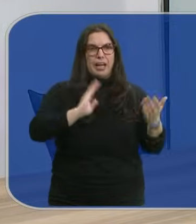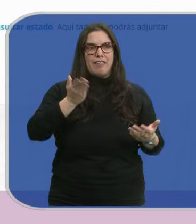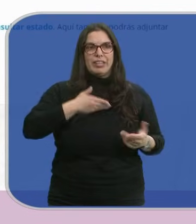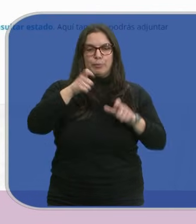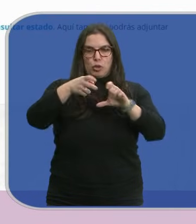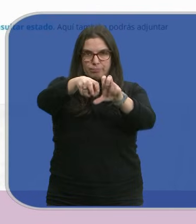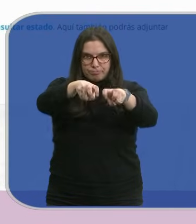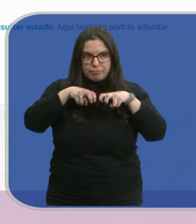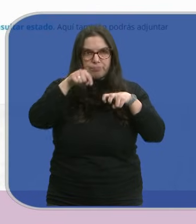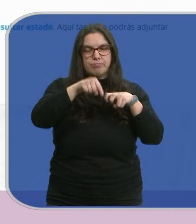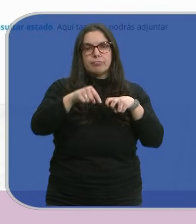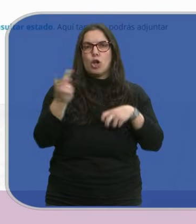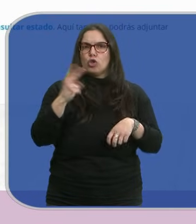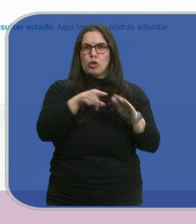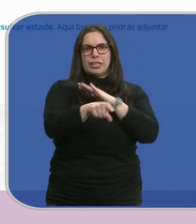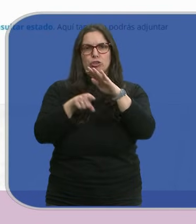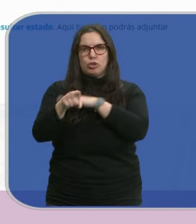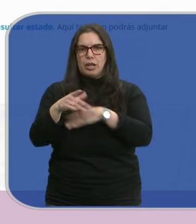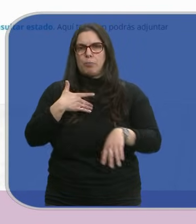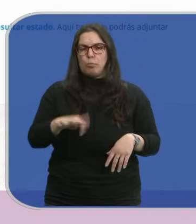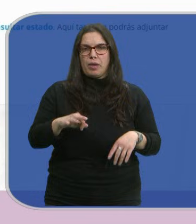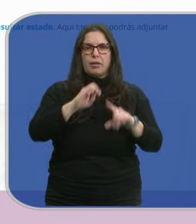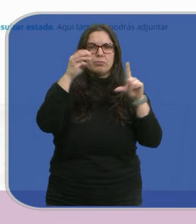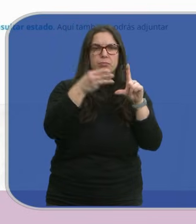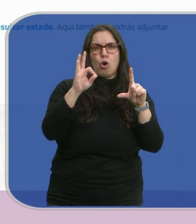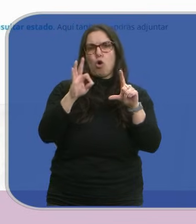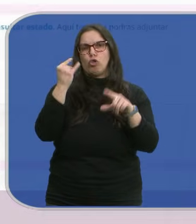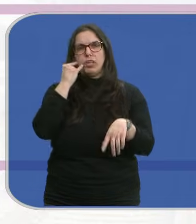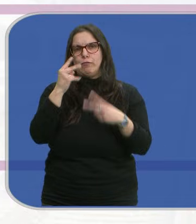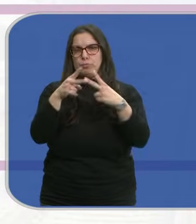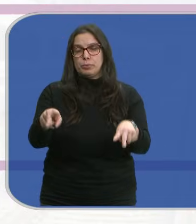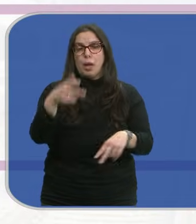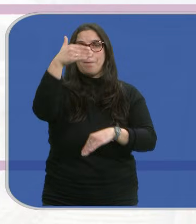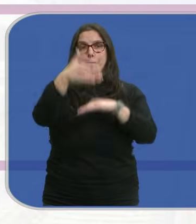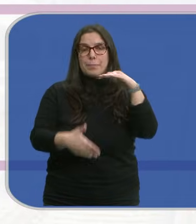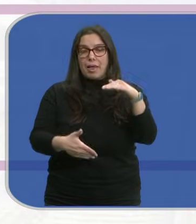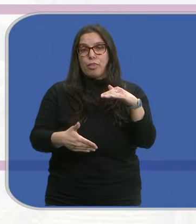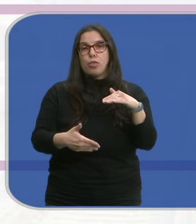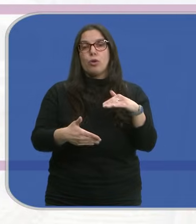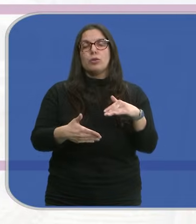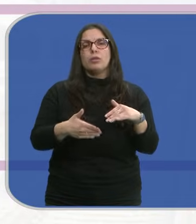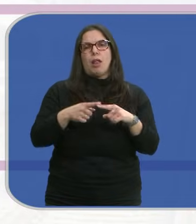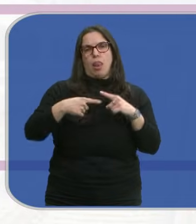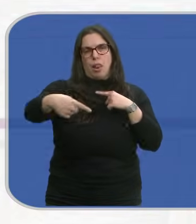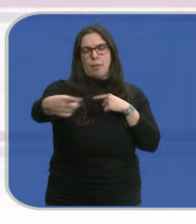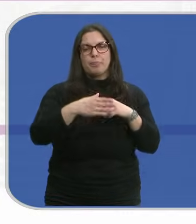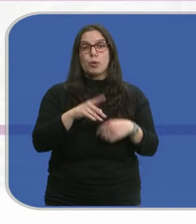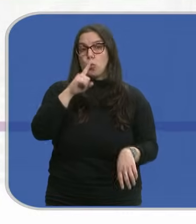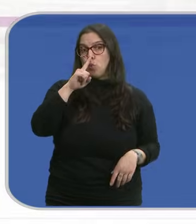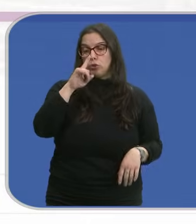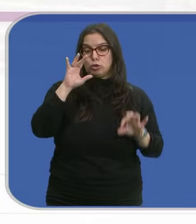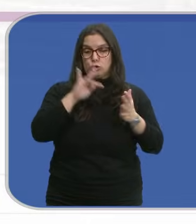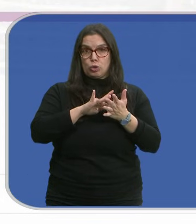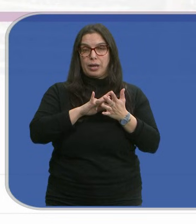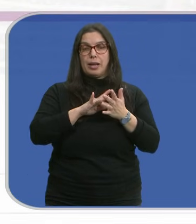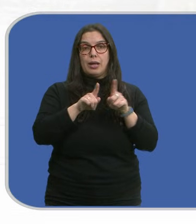de los viajeros. En ambas compañías se puede gestionar el accidente vía online o telefónica. El plazo para solicitarlo, no obstante, es aún largo. Tiene un año desde